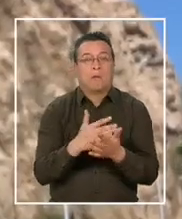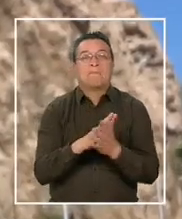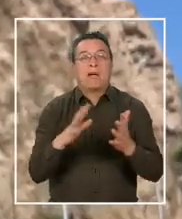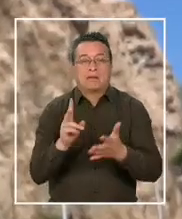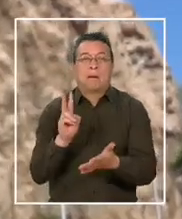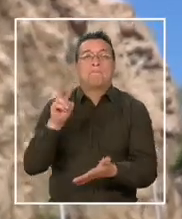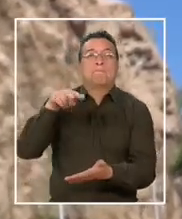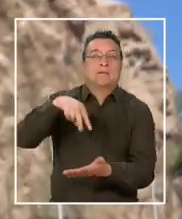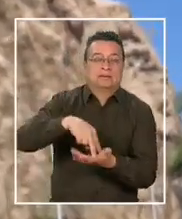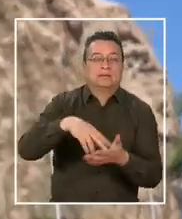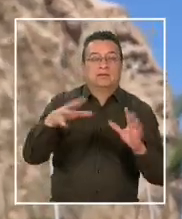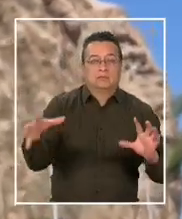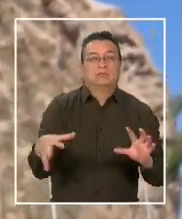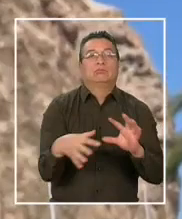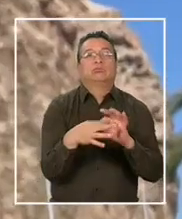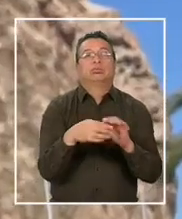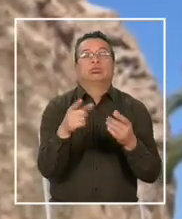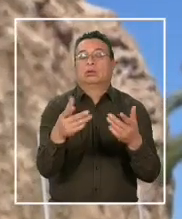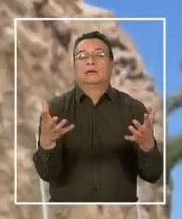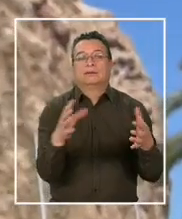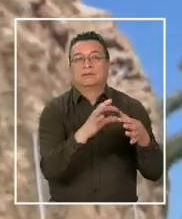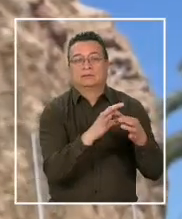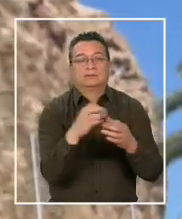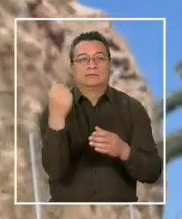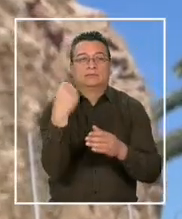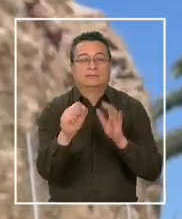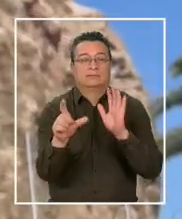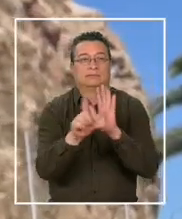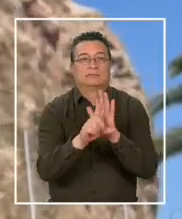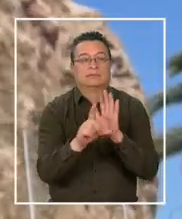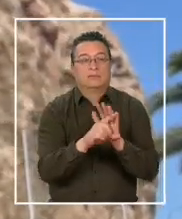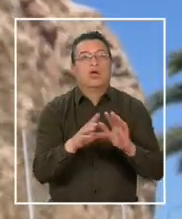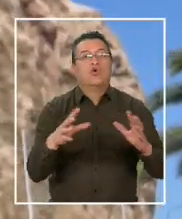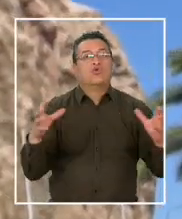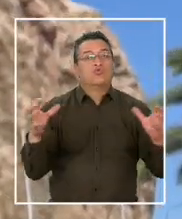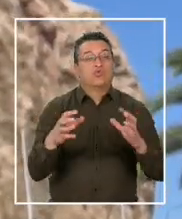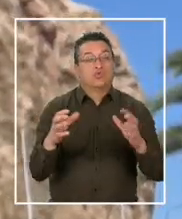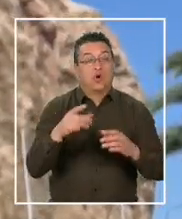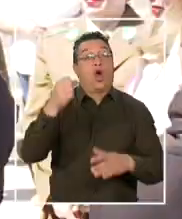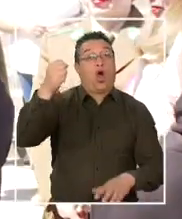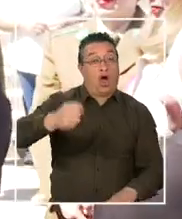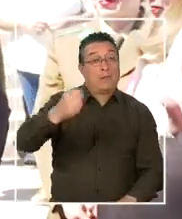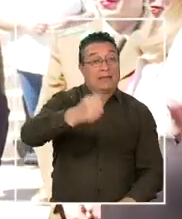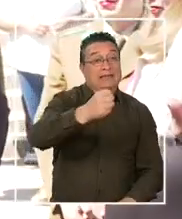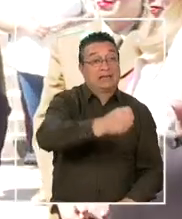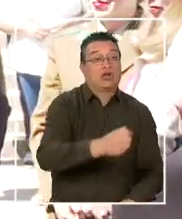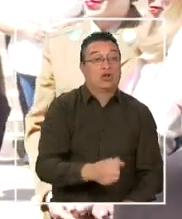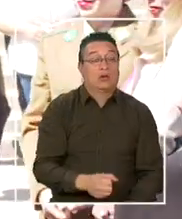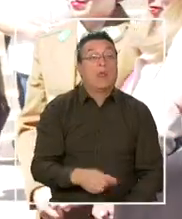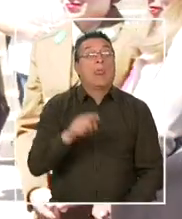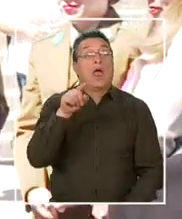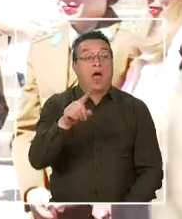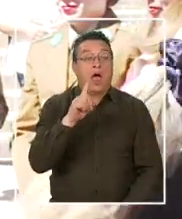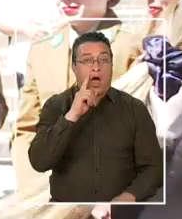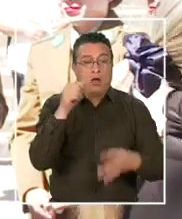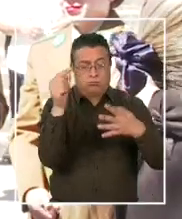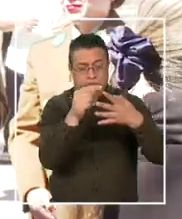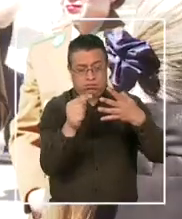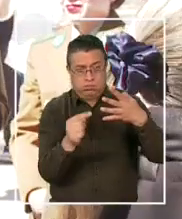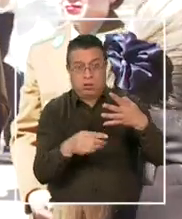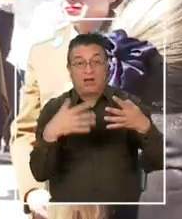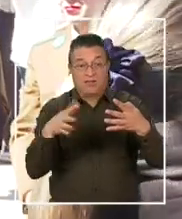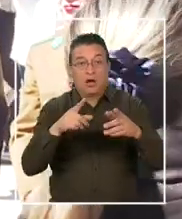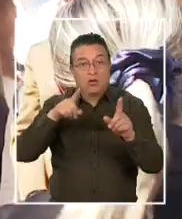presencia que también está vinculado, ¿cierto?, a la ocurrencia de delitos y crímenes de alta connotación como son los homicidios. Tiene componente muy importante en cuanto